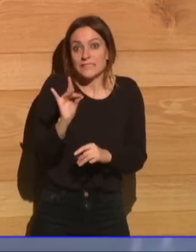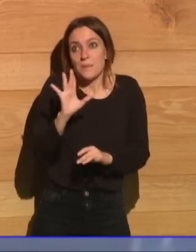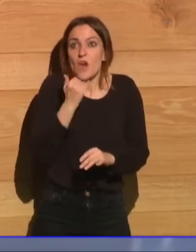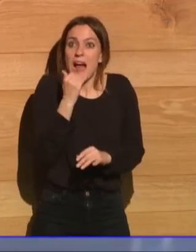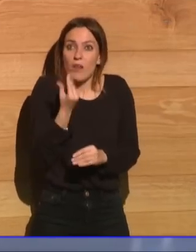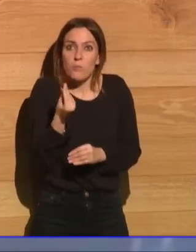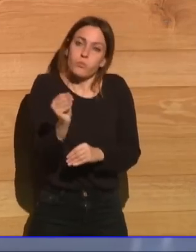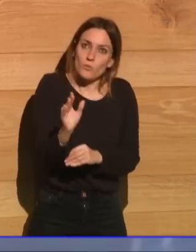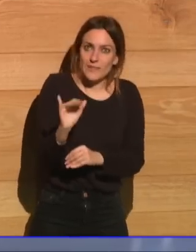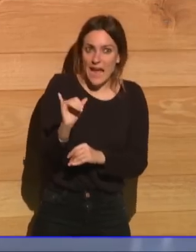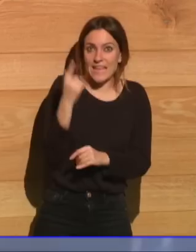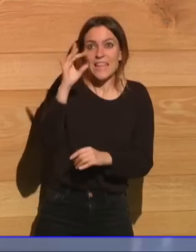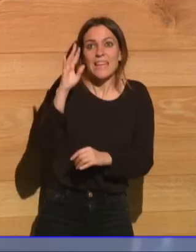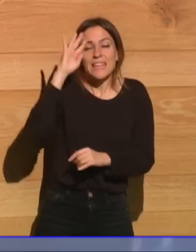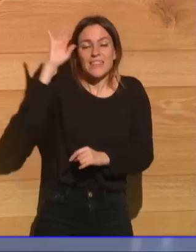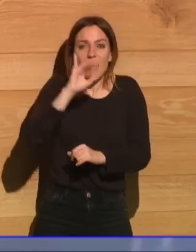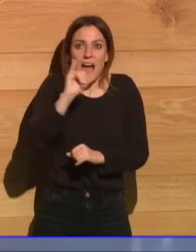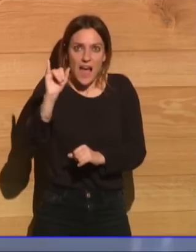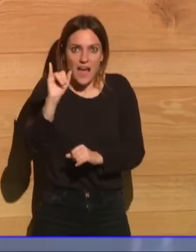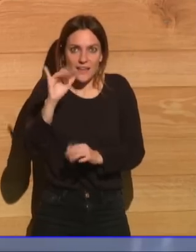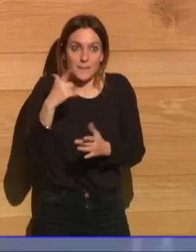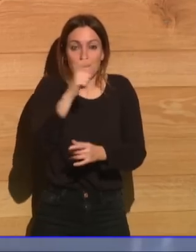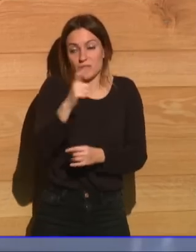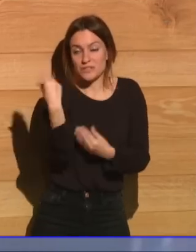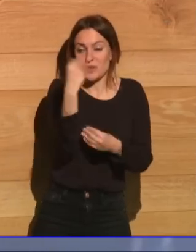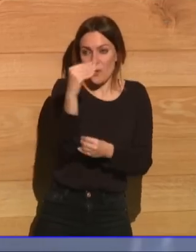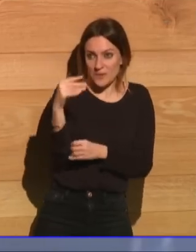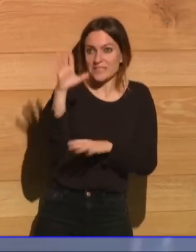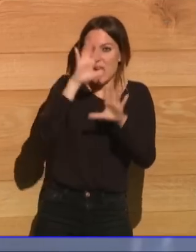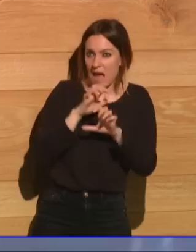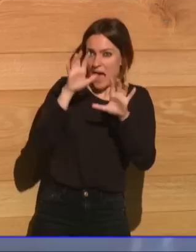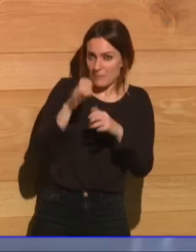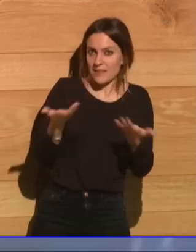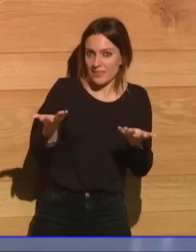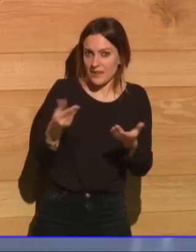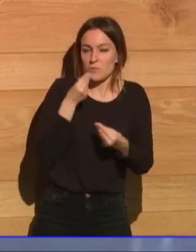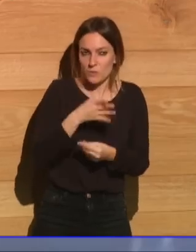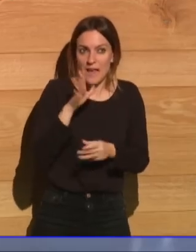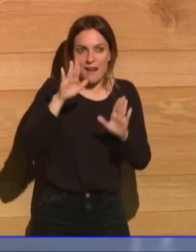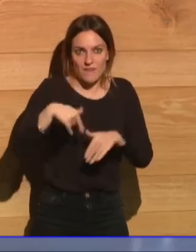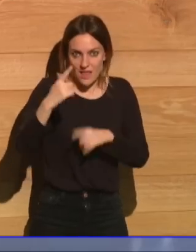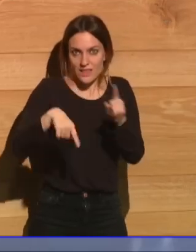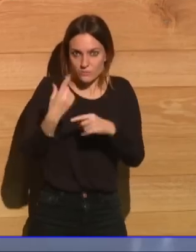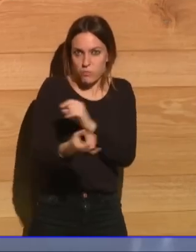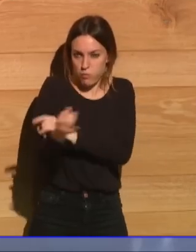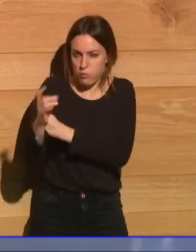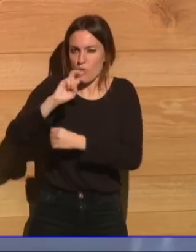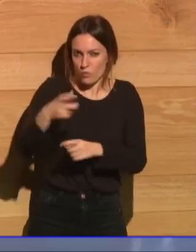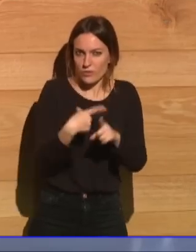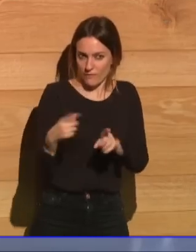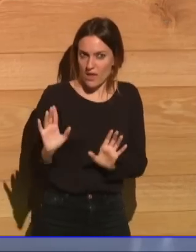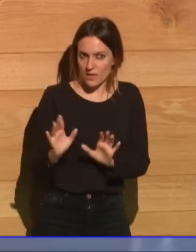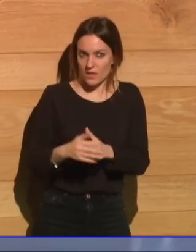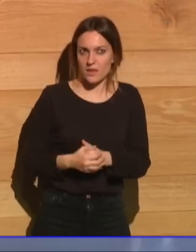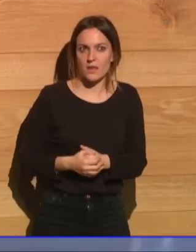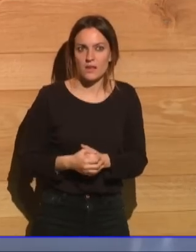claro, tenía Pero había una jóvenes muy optimizable. aprendiendo. Sí, sí, está ahí. que generó una franquicia, o sea, que Sí, sí, bueno, sí. y Fijaos copias.